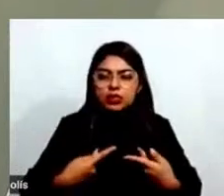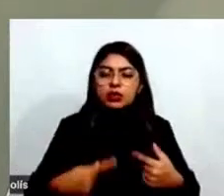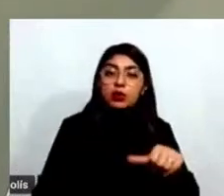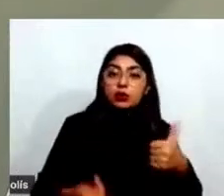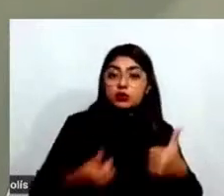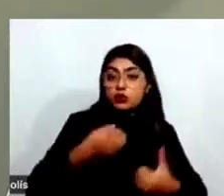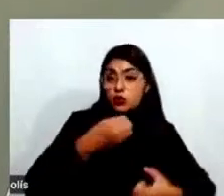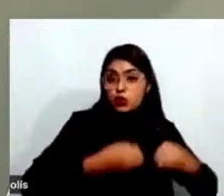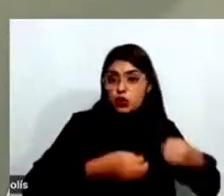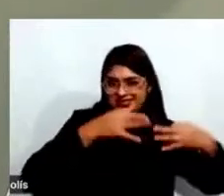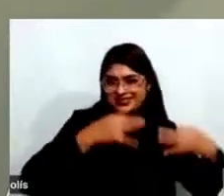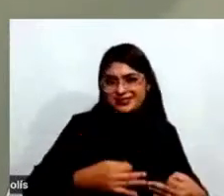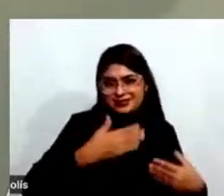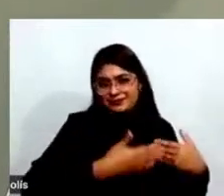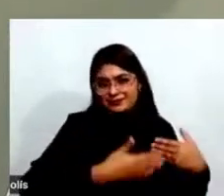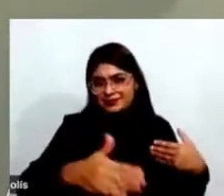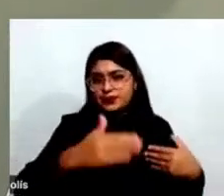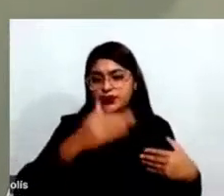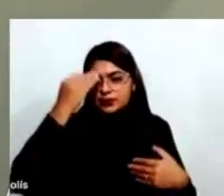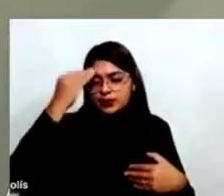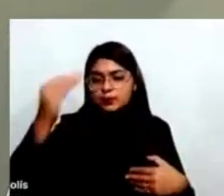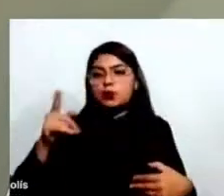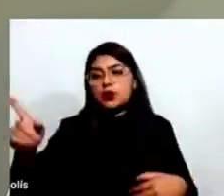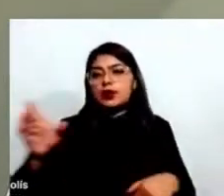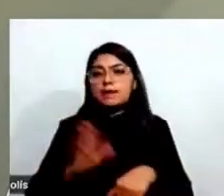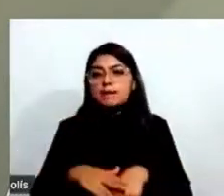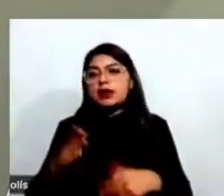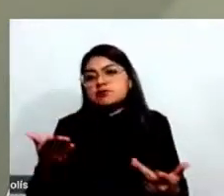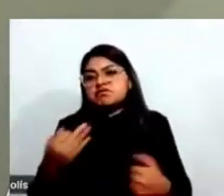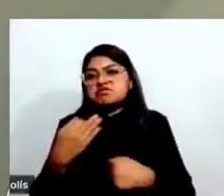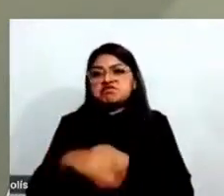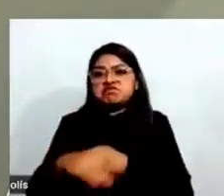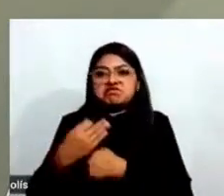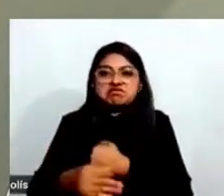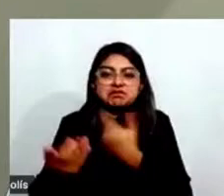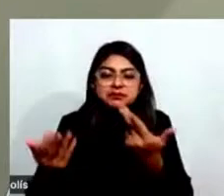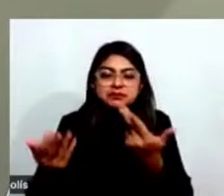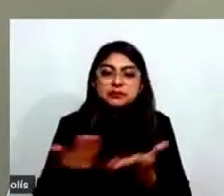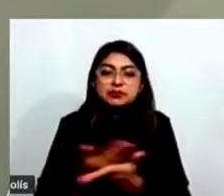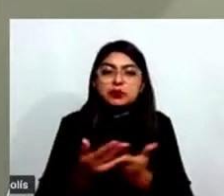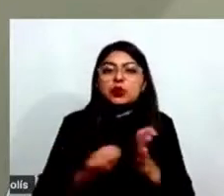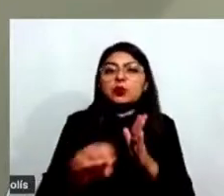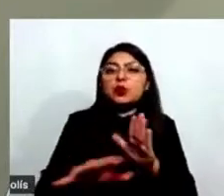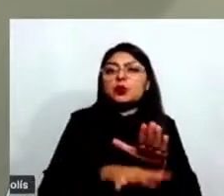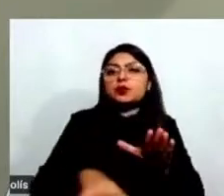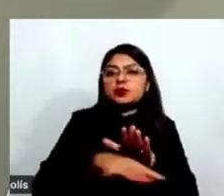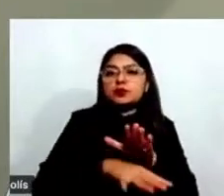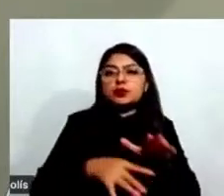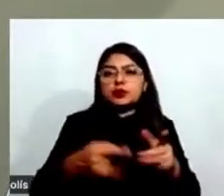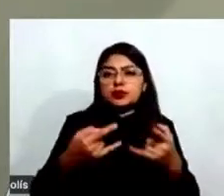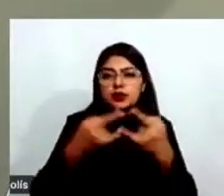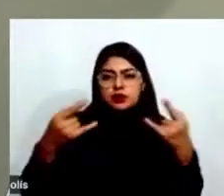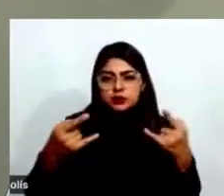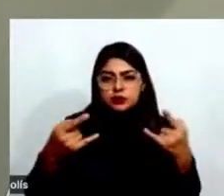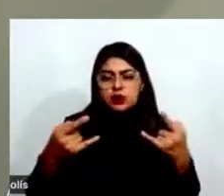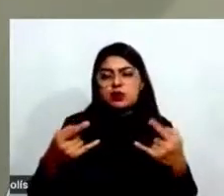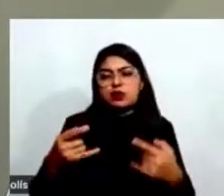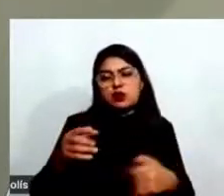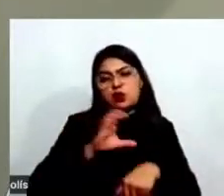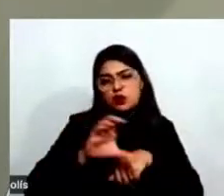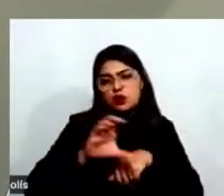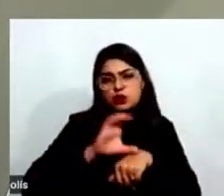los casos más recientes de Colombia, pues precisamente Martínez Esquivia, aunque no era una funcionaria judicial, la